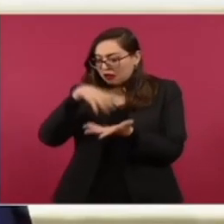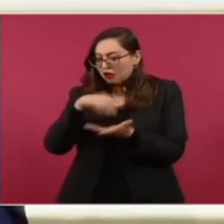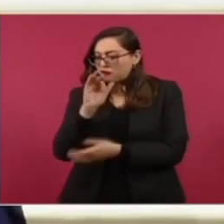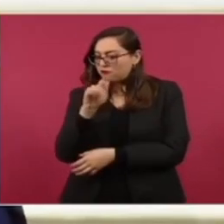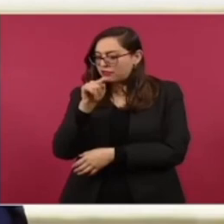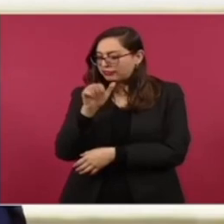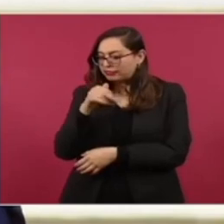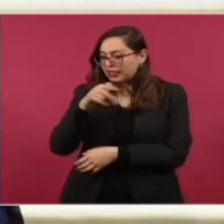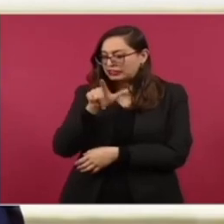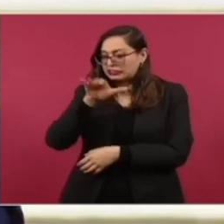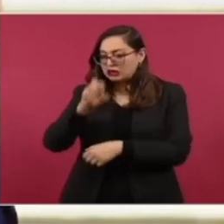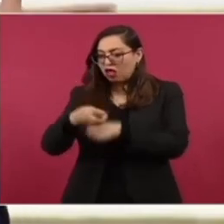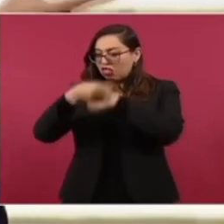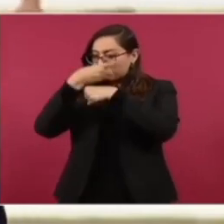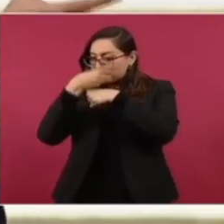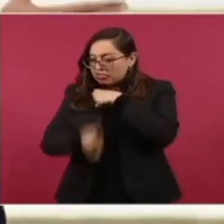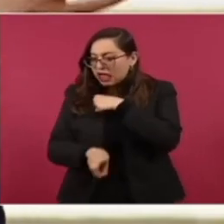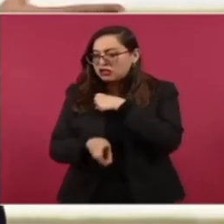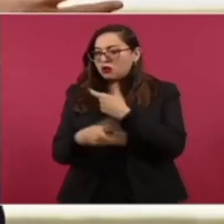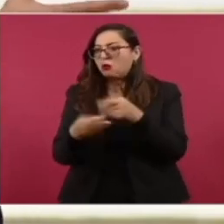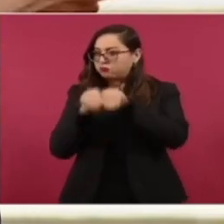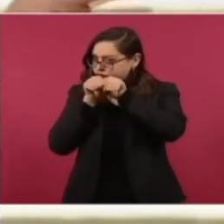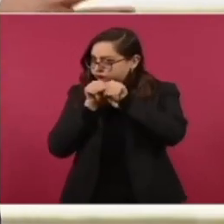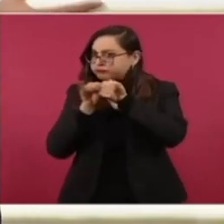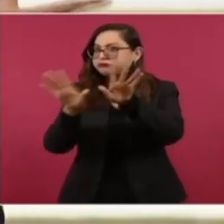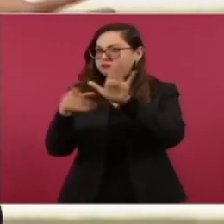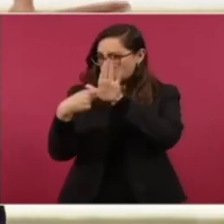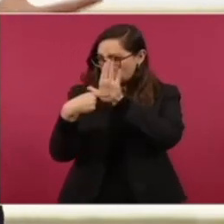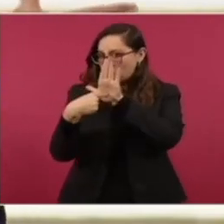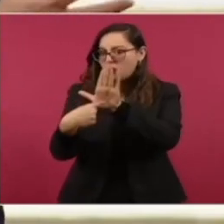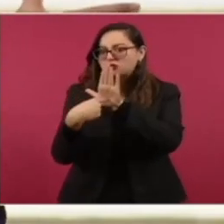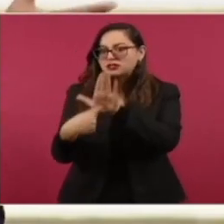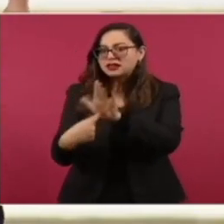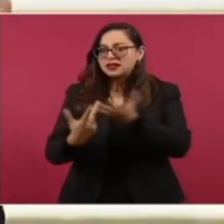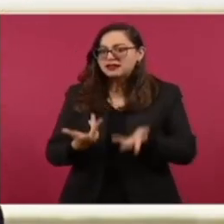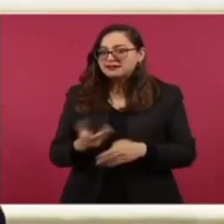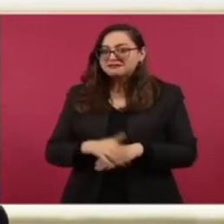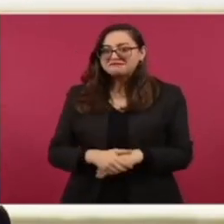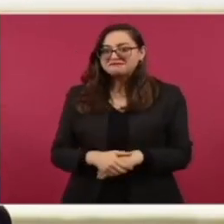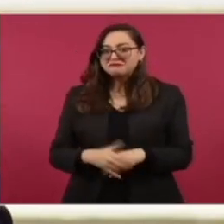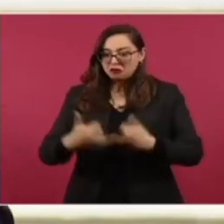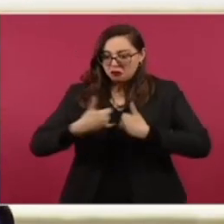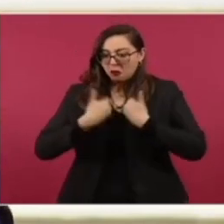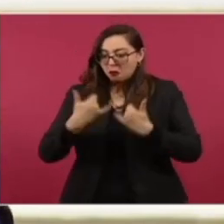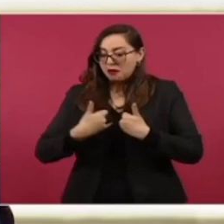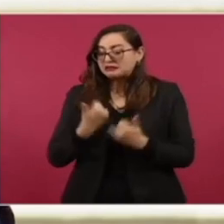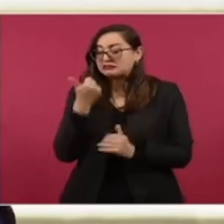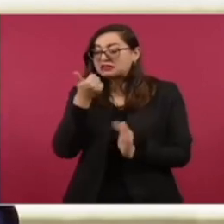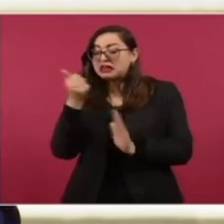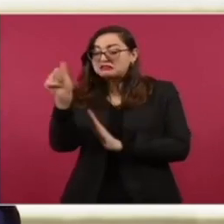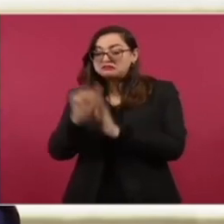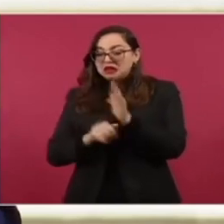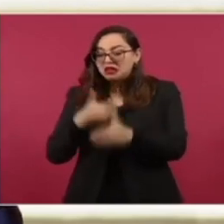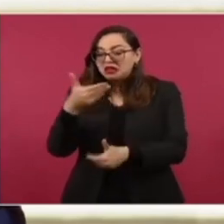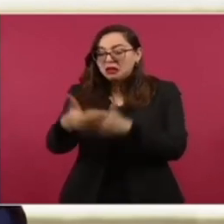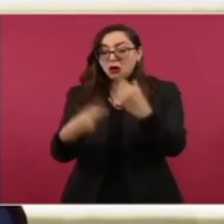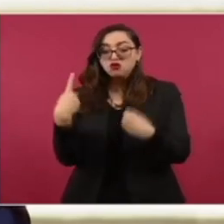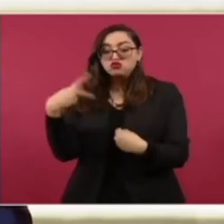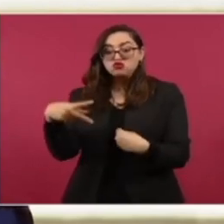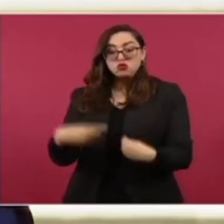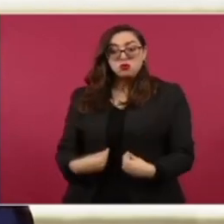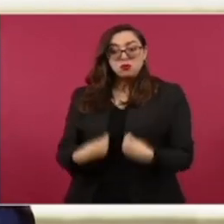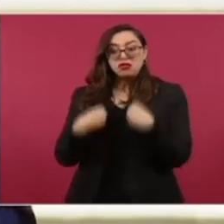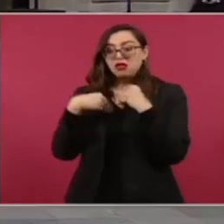de cómo en 6 meses se destruye la vida de un joven y lo que